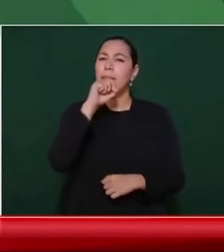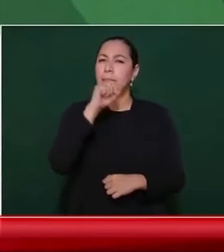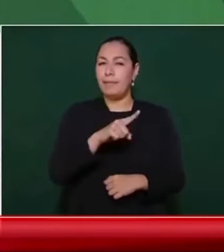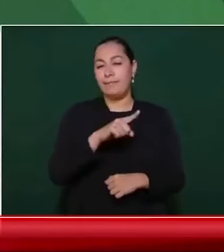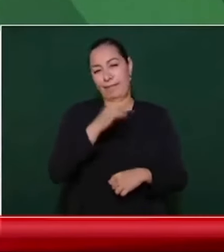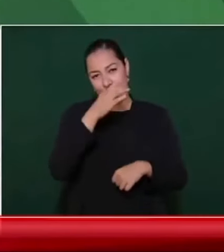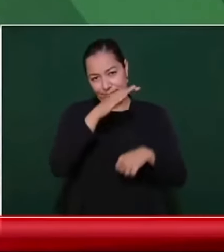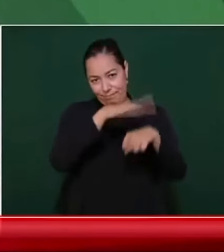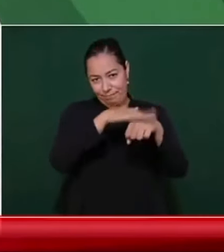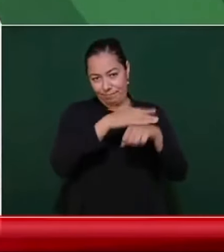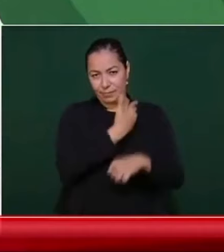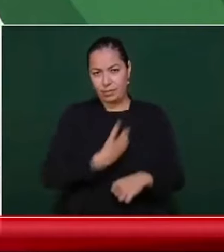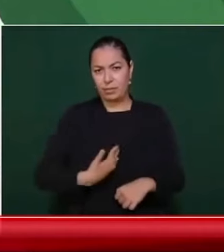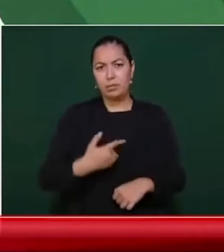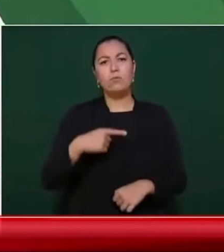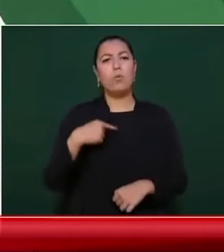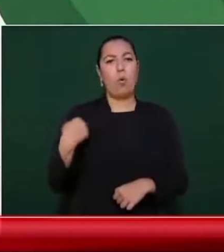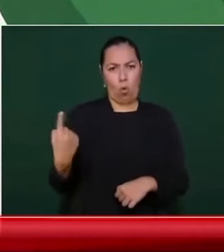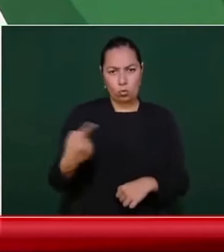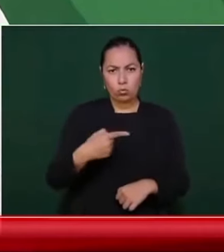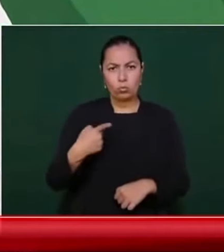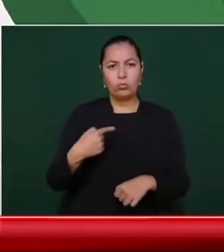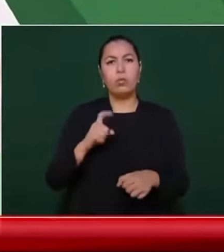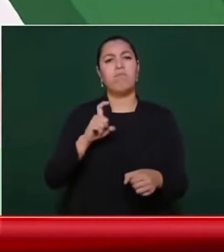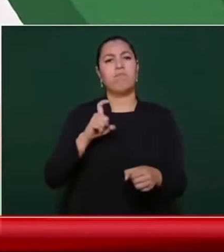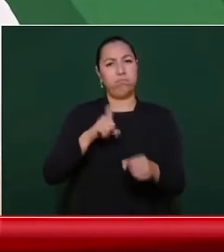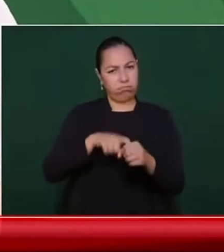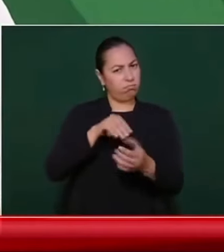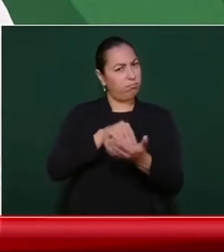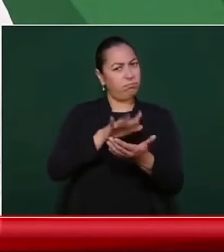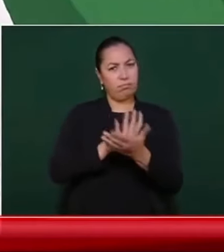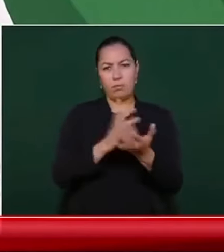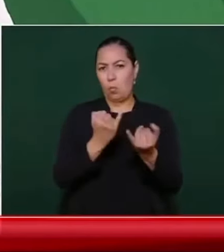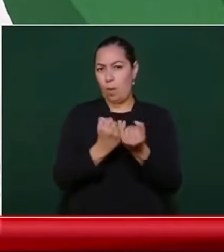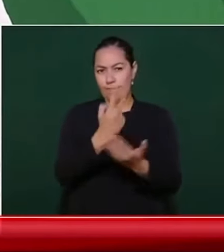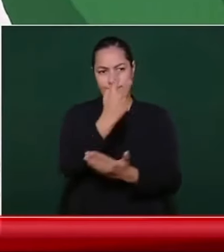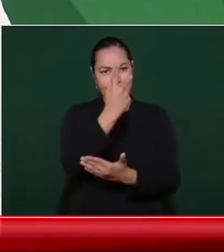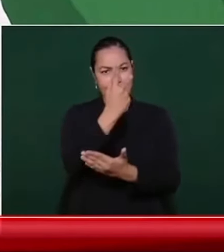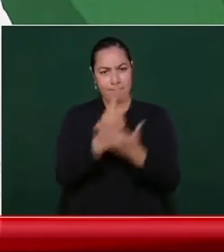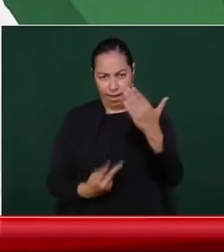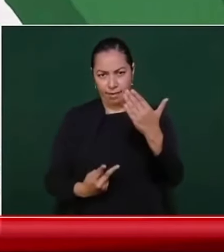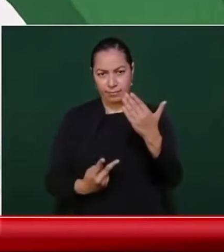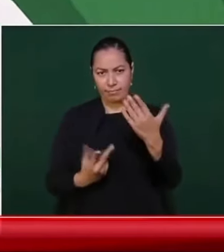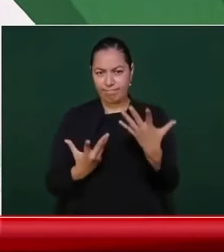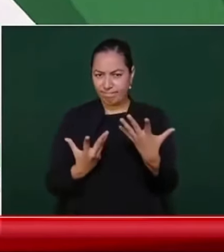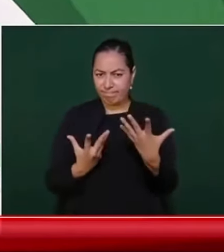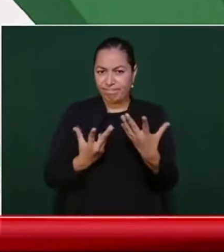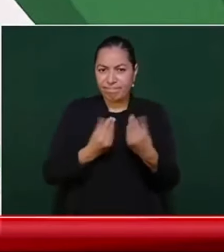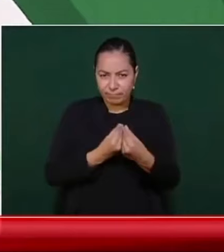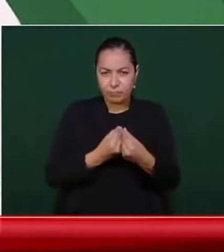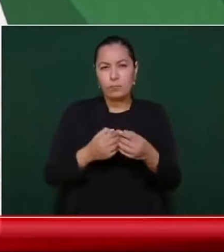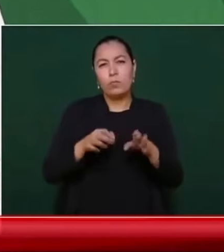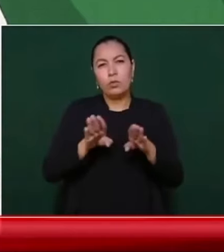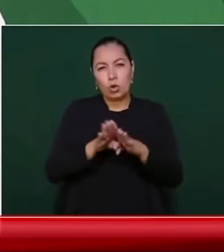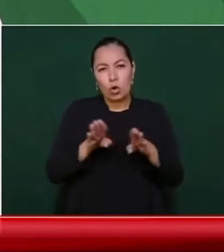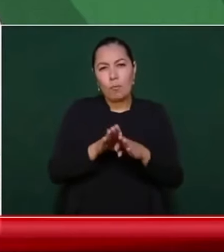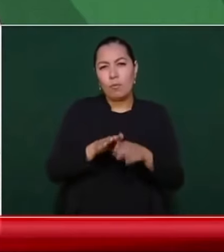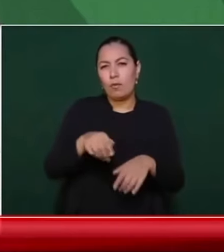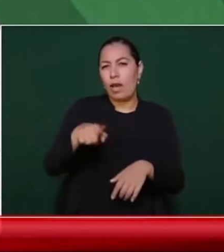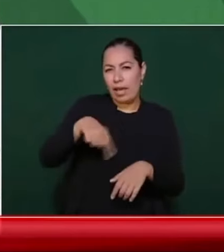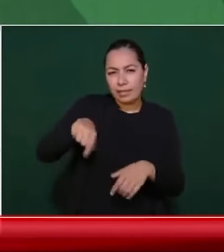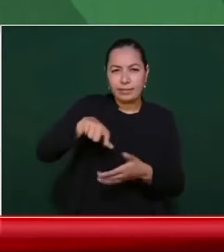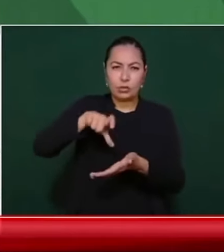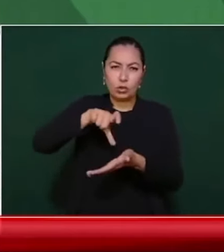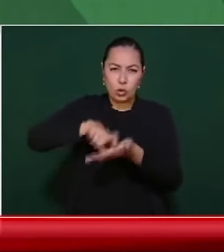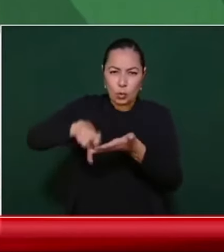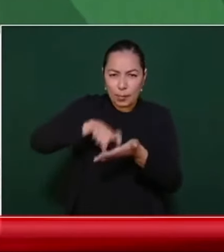en su plan d autoconsumo de